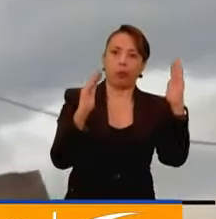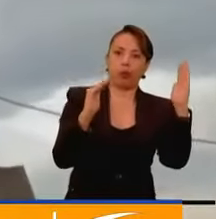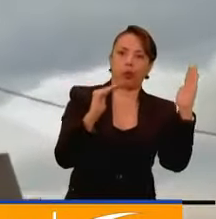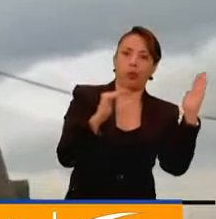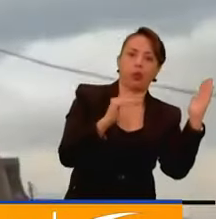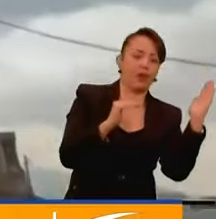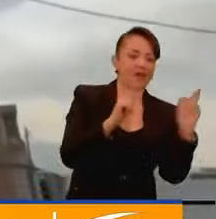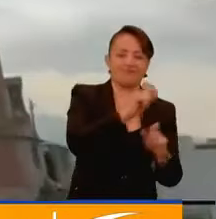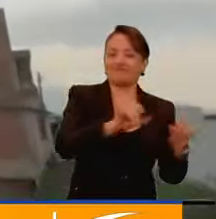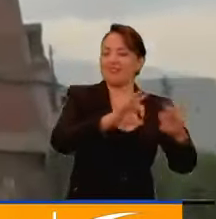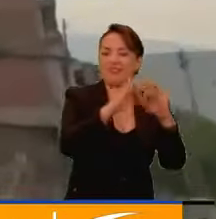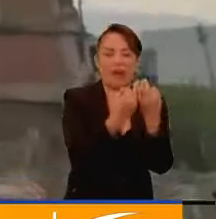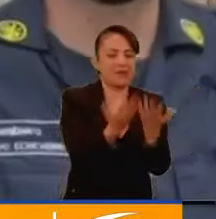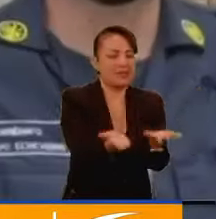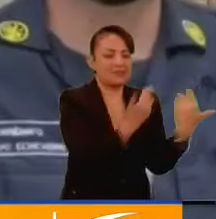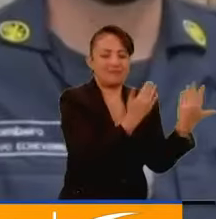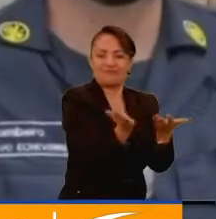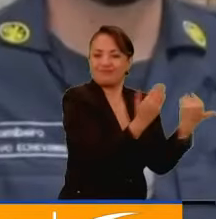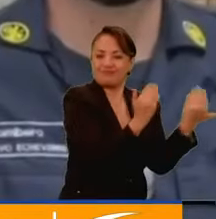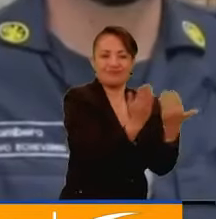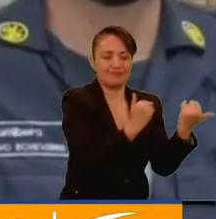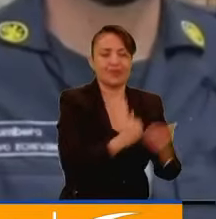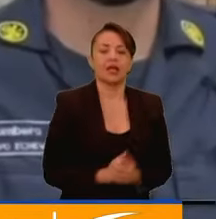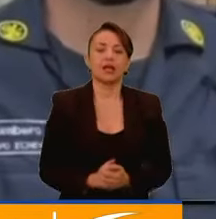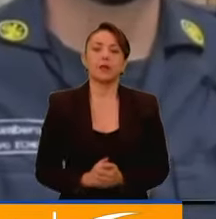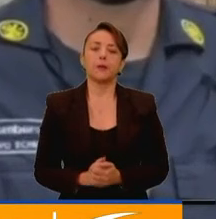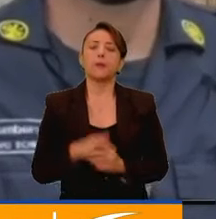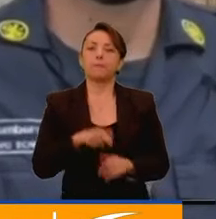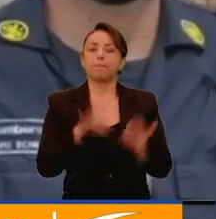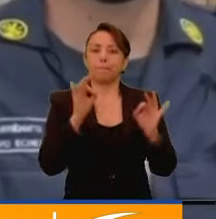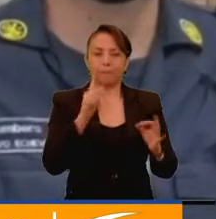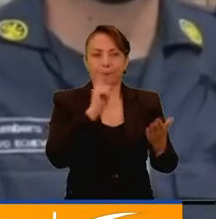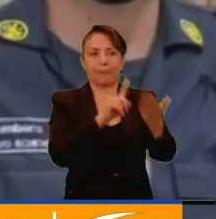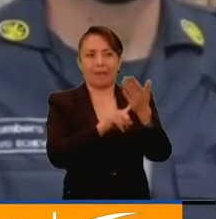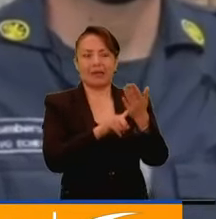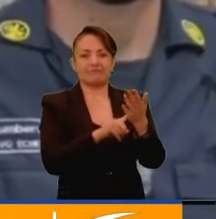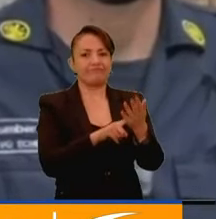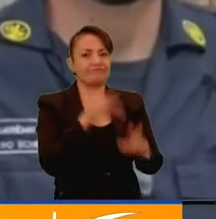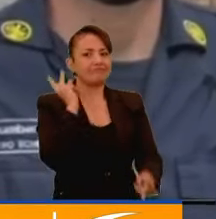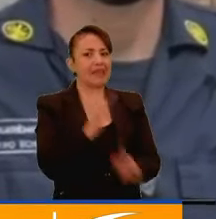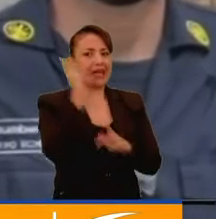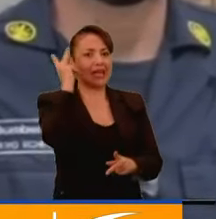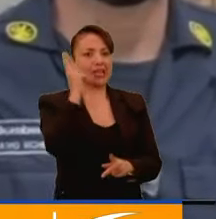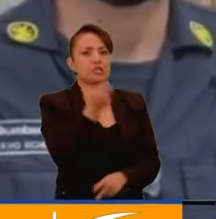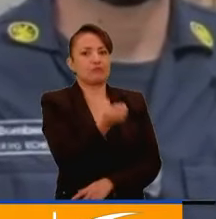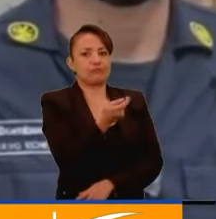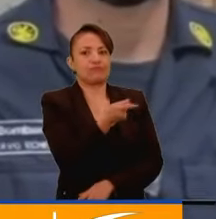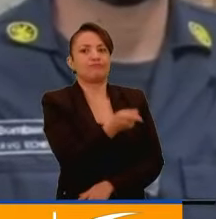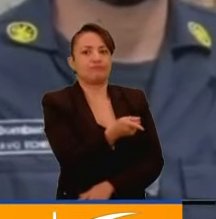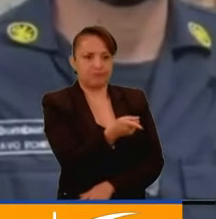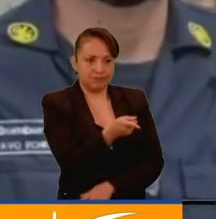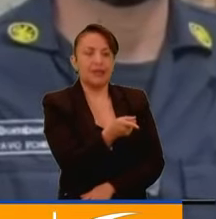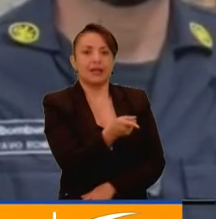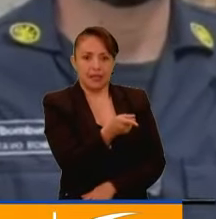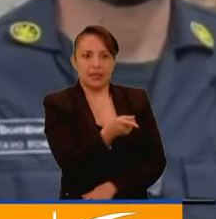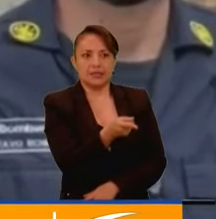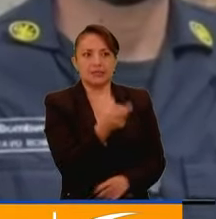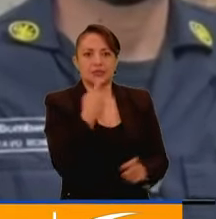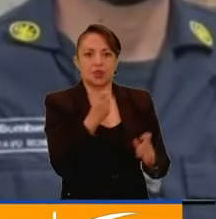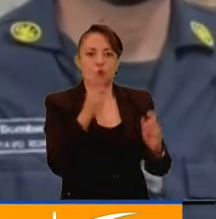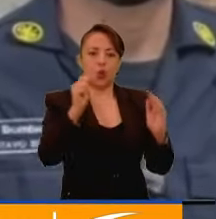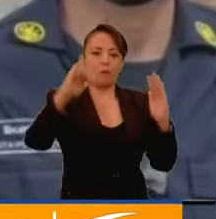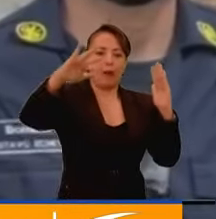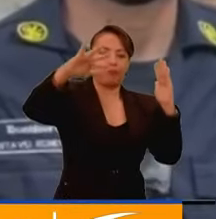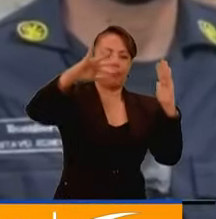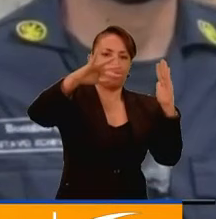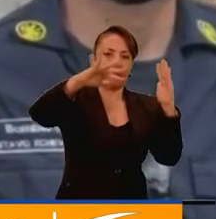fueron evacuadas la cual presentaba un escenario de riesgo complejo frente a un posible movimiento en masa que